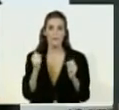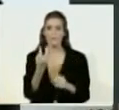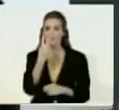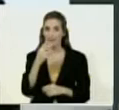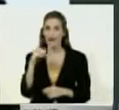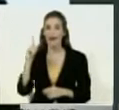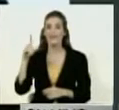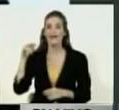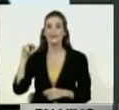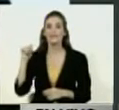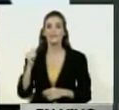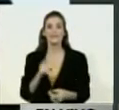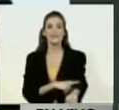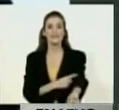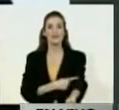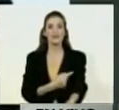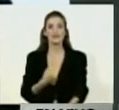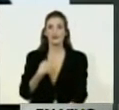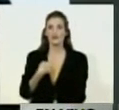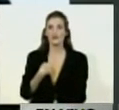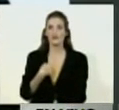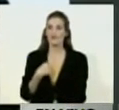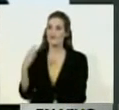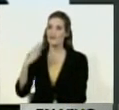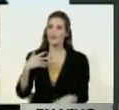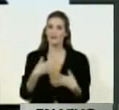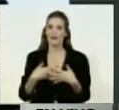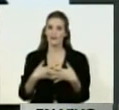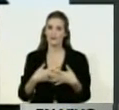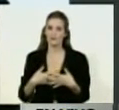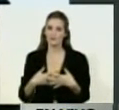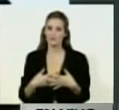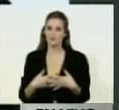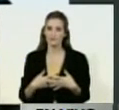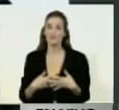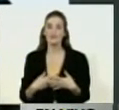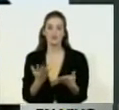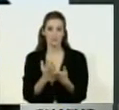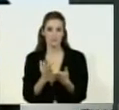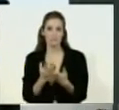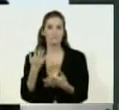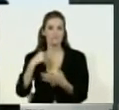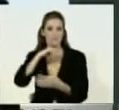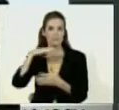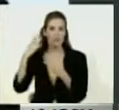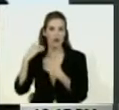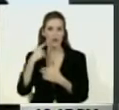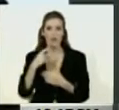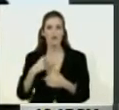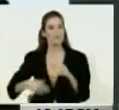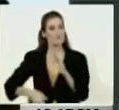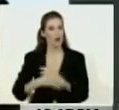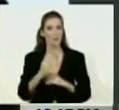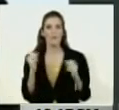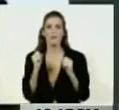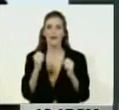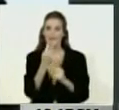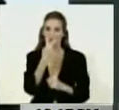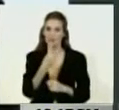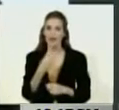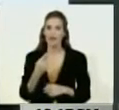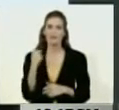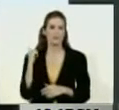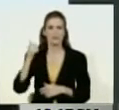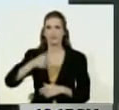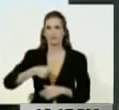Adán, pues. Yo regresé de Estados Unidos, ¿verdad? Donde estudiaba, y entonces vámonos para Mérida a visitar a Adán. ¿Verdad? Yo tenía tiempo